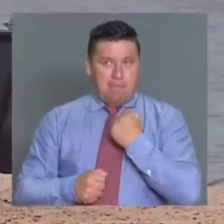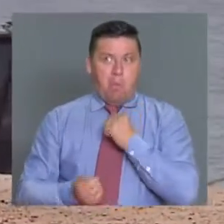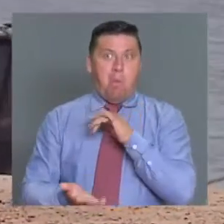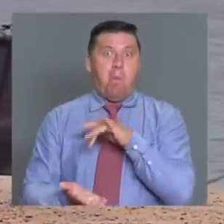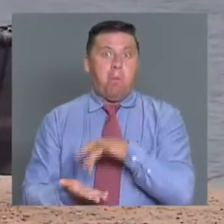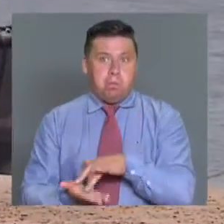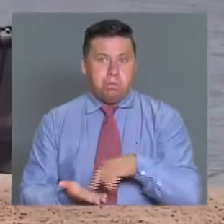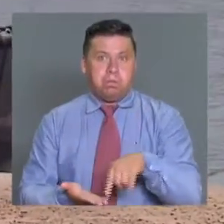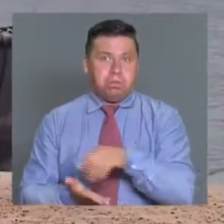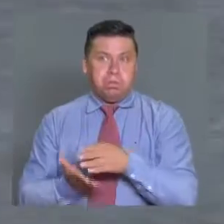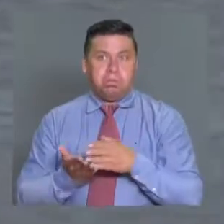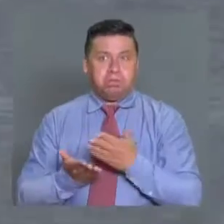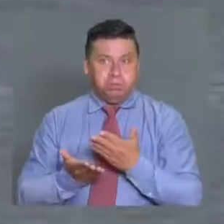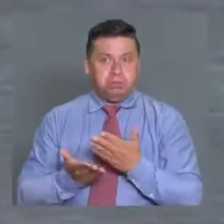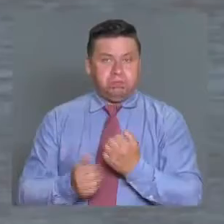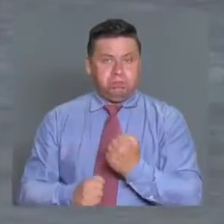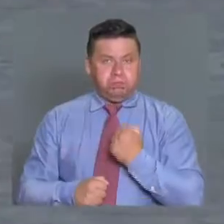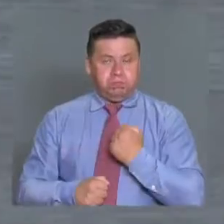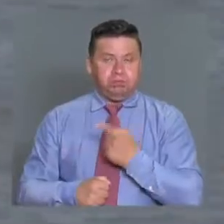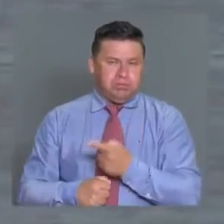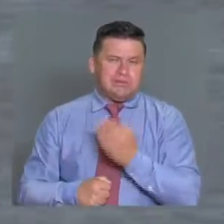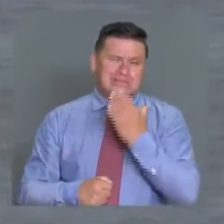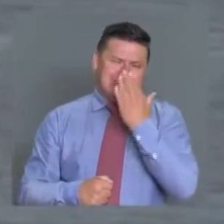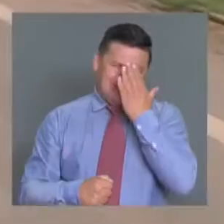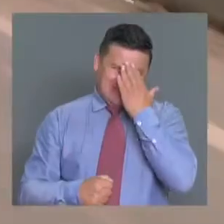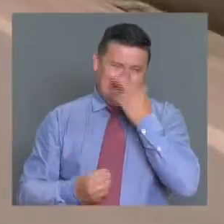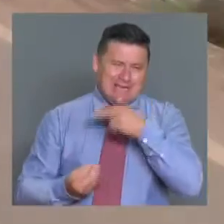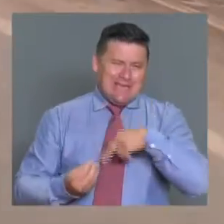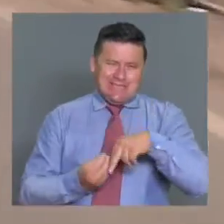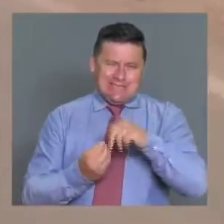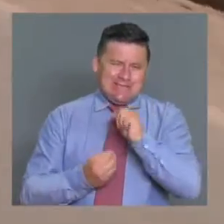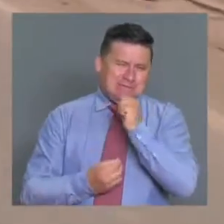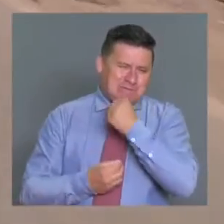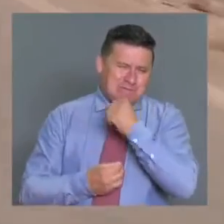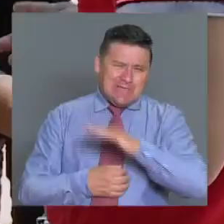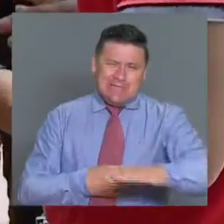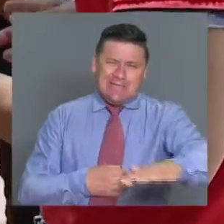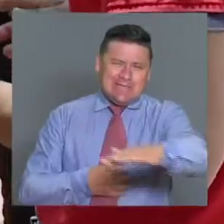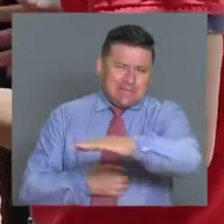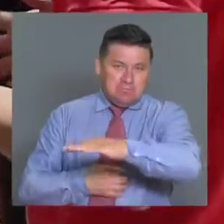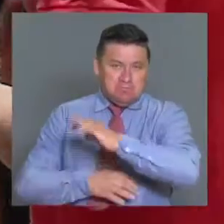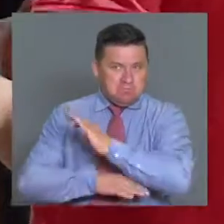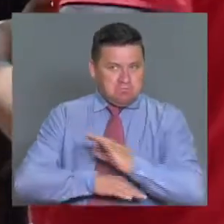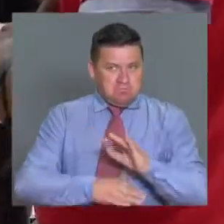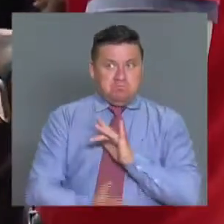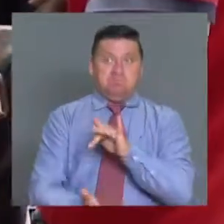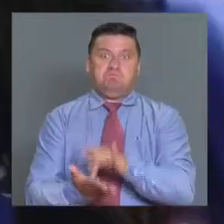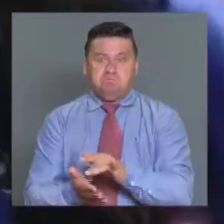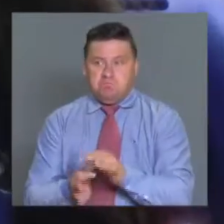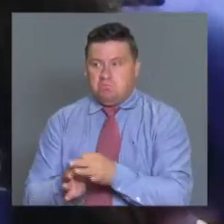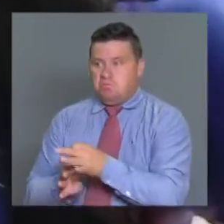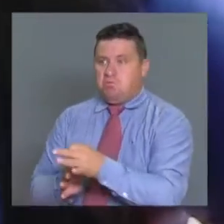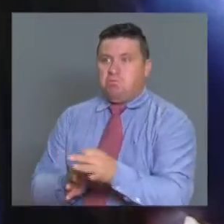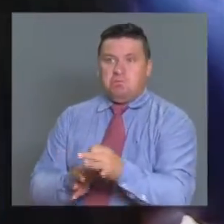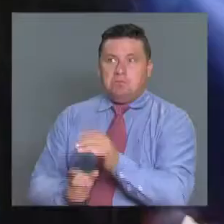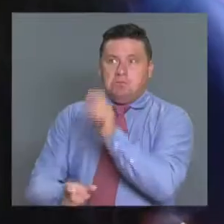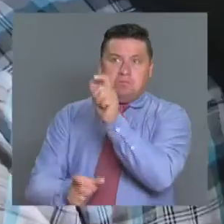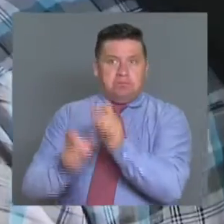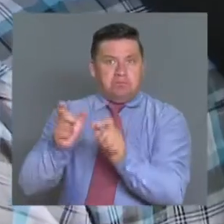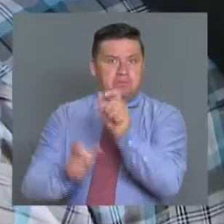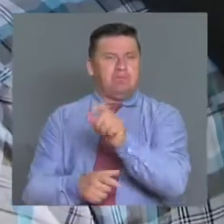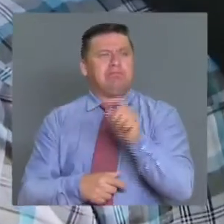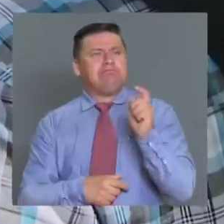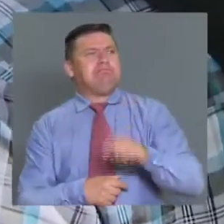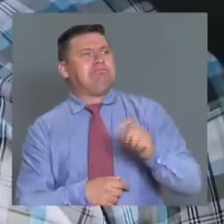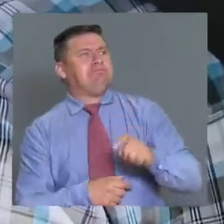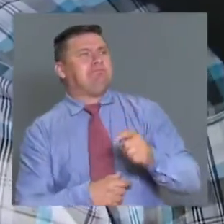presencia en este territorio a pesar de la extrema situación que pasa la primavera la essap encontró en este municipio personas con la